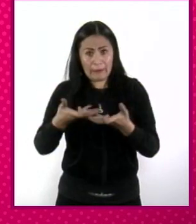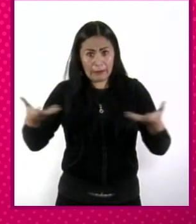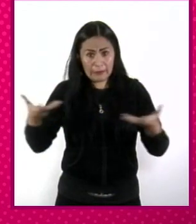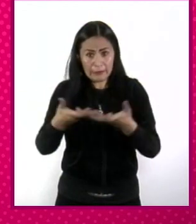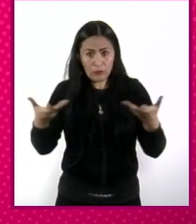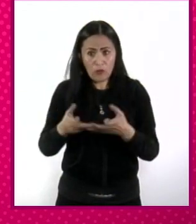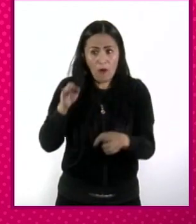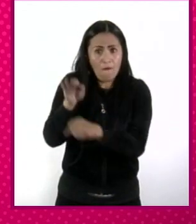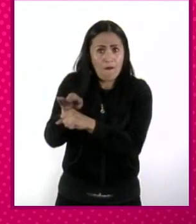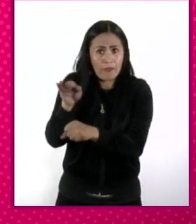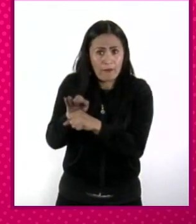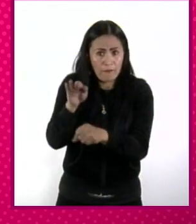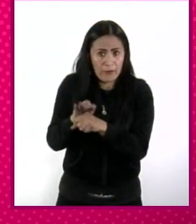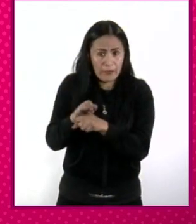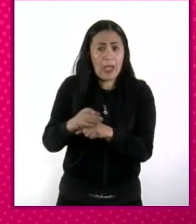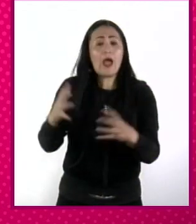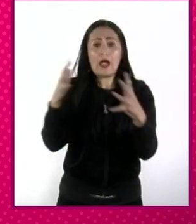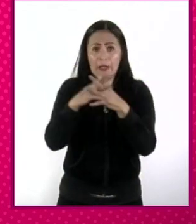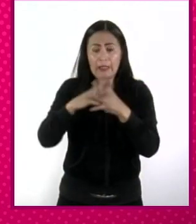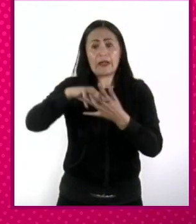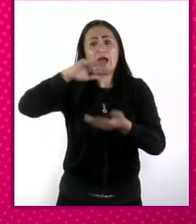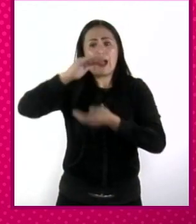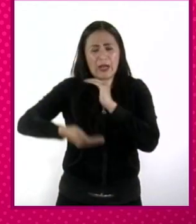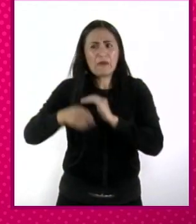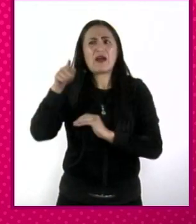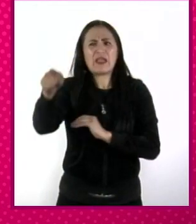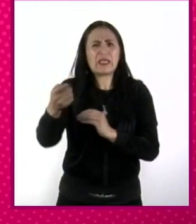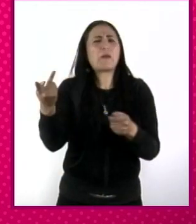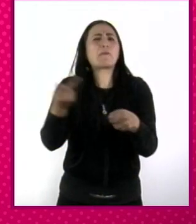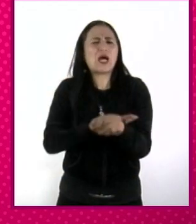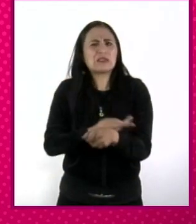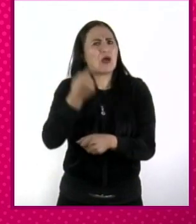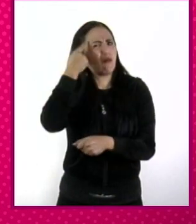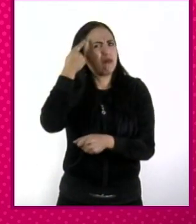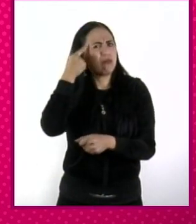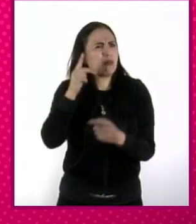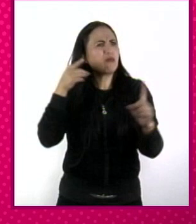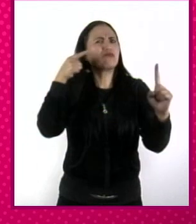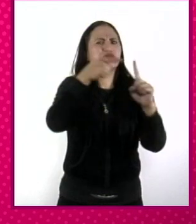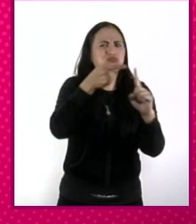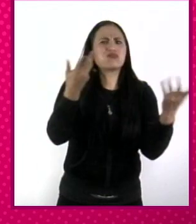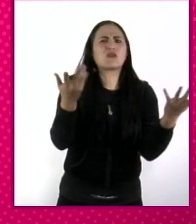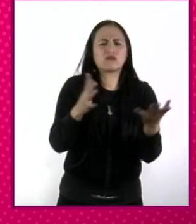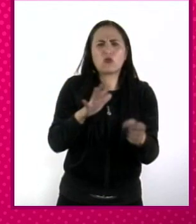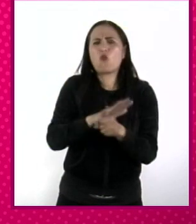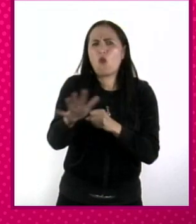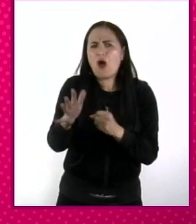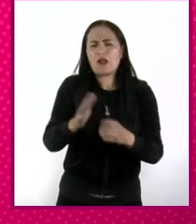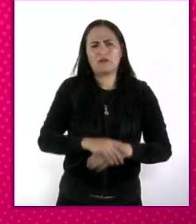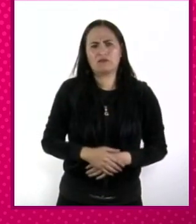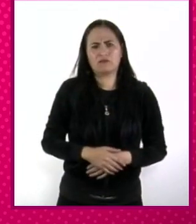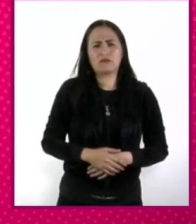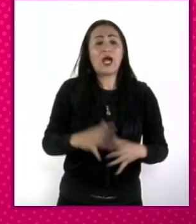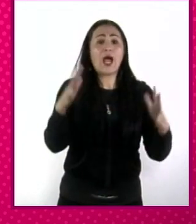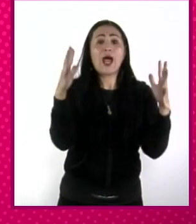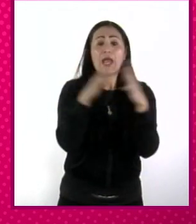empiezan a cuestionar la dirección que está tomando la Unión Soviética. Entonces, la Guerra Fría sirve allí como una